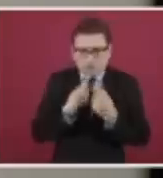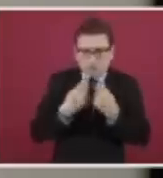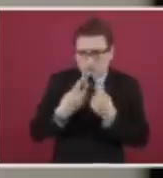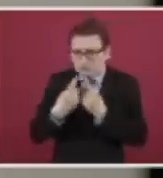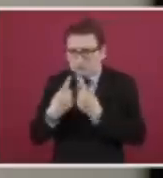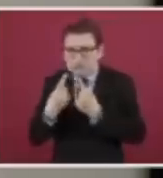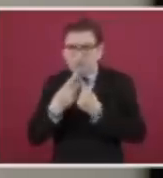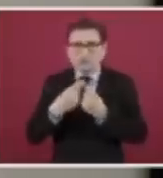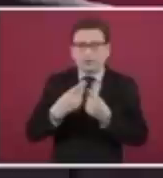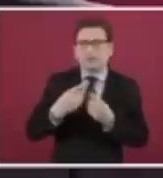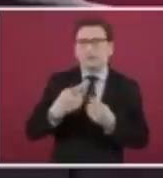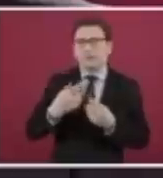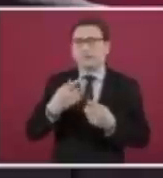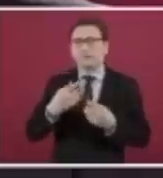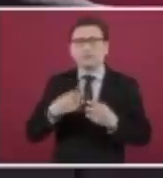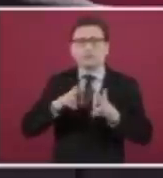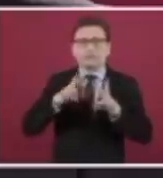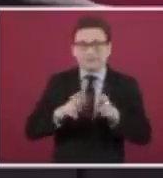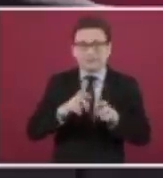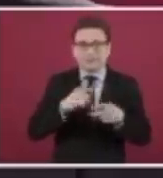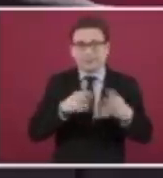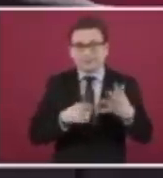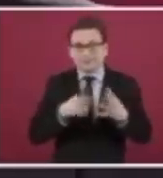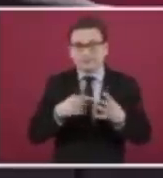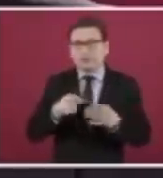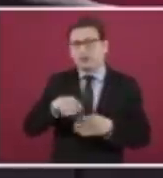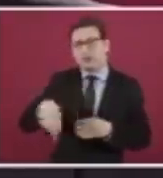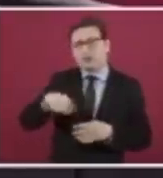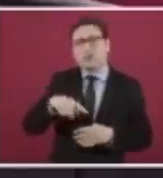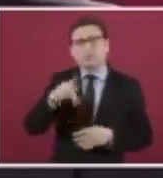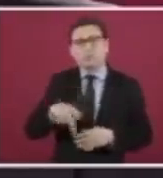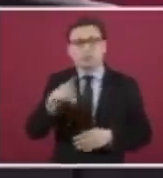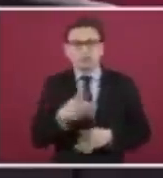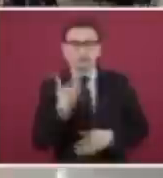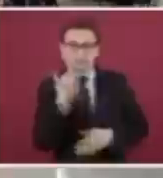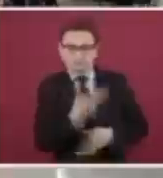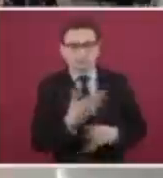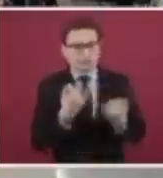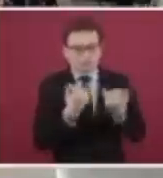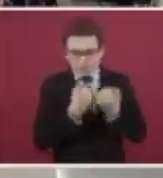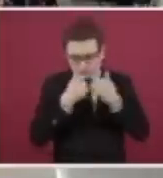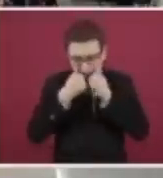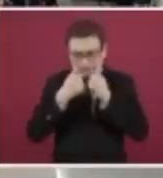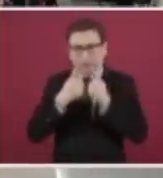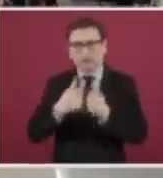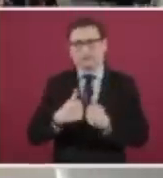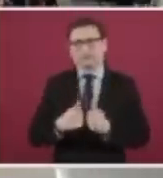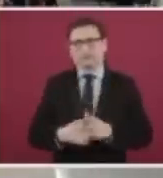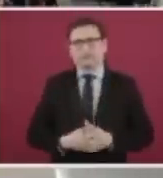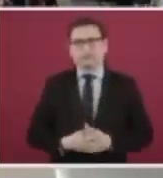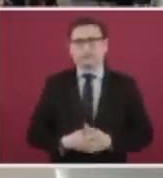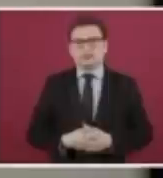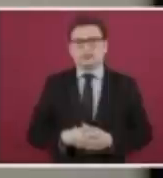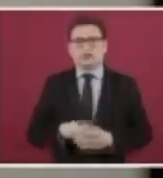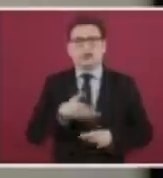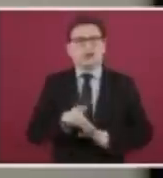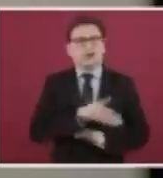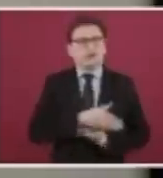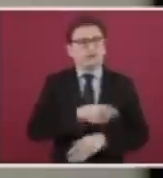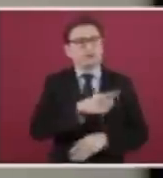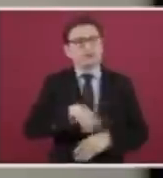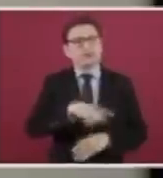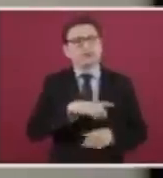sobre los temas, y pues los pueblos están pidiendo que se les dé la misma atención que se le dio a los